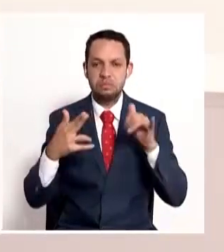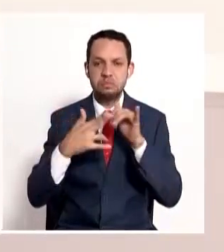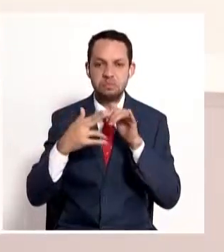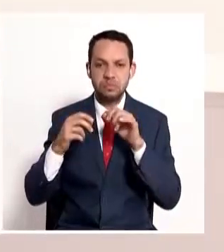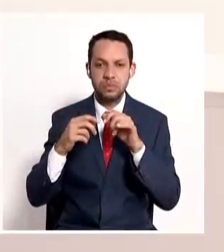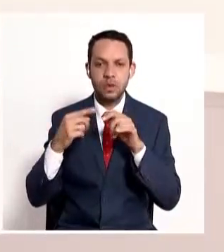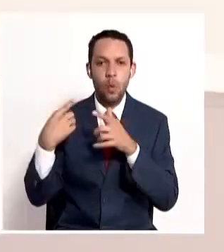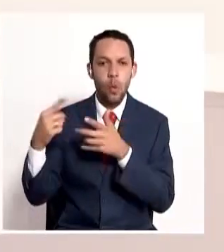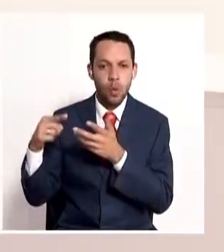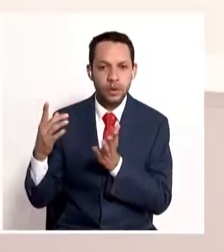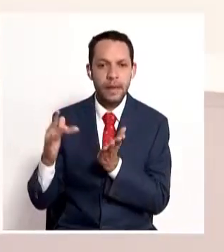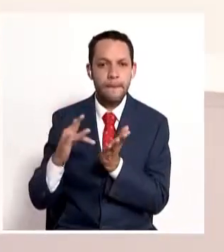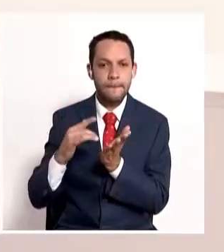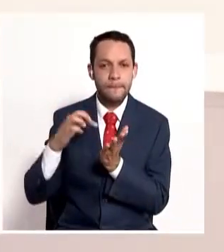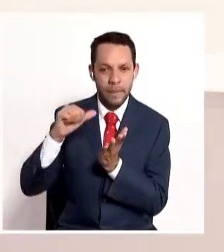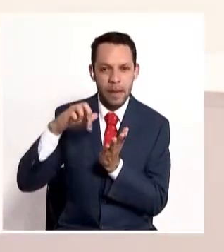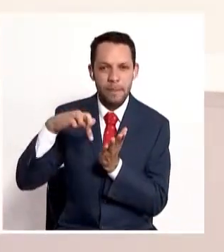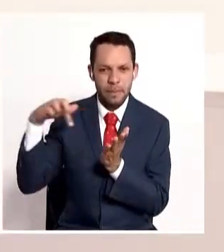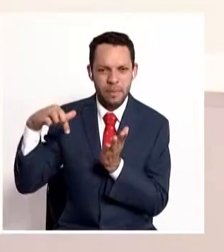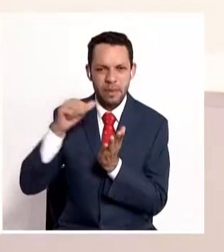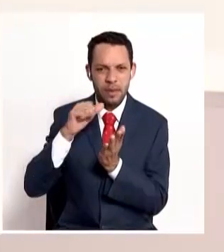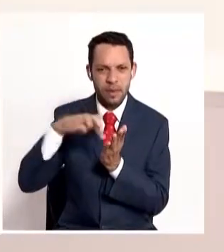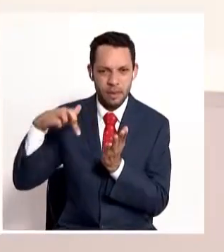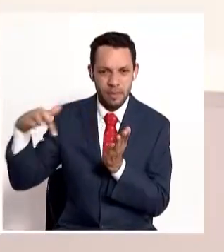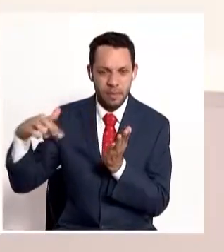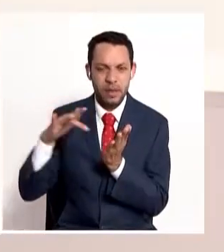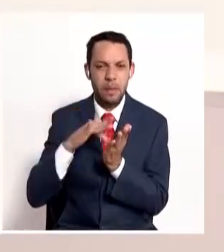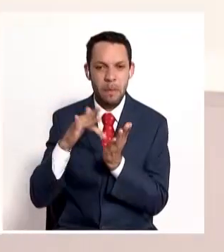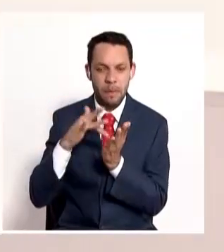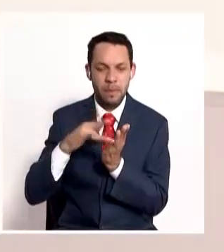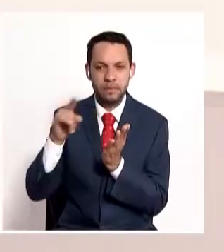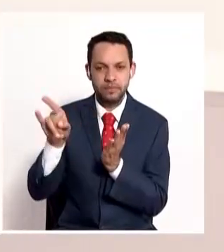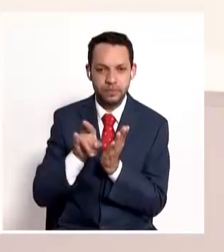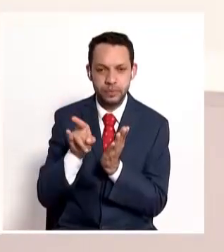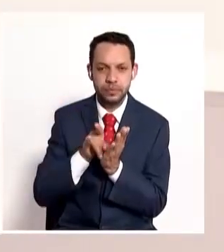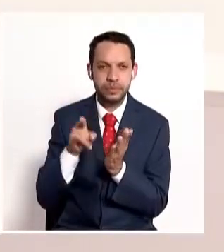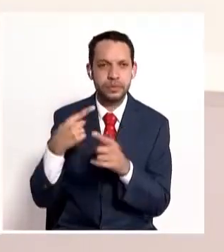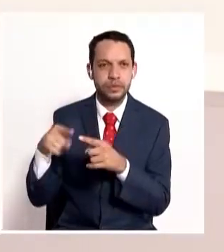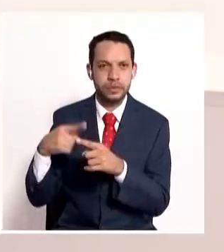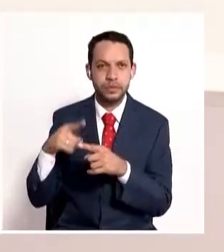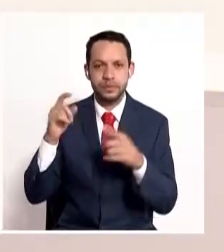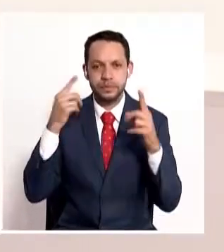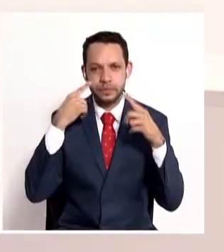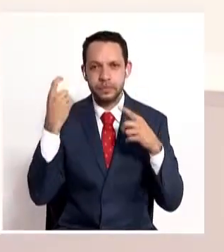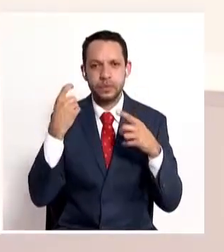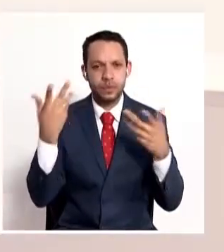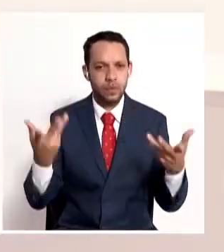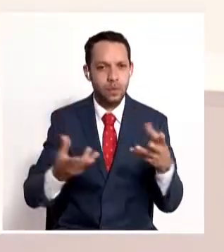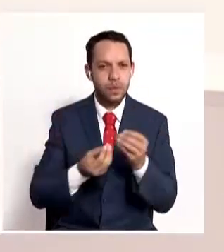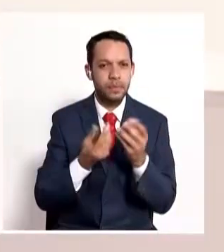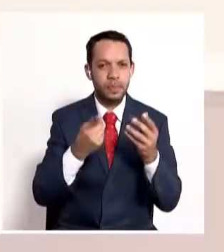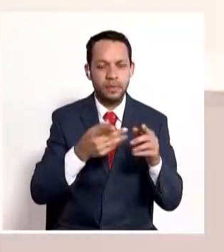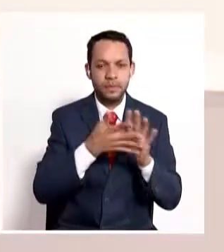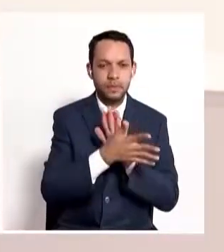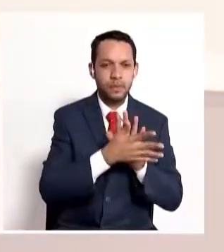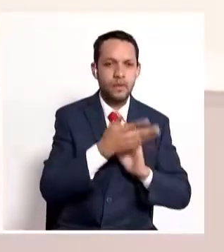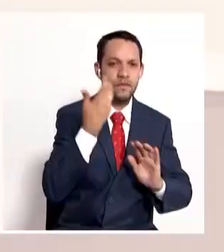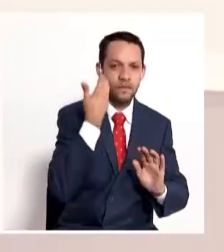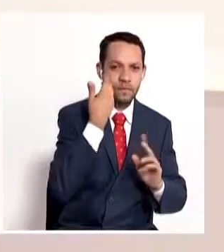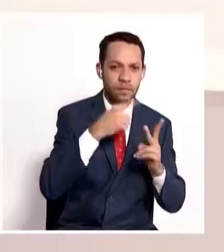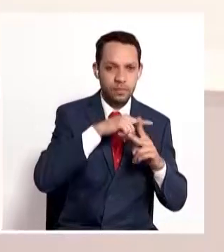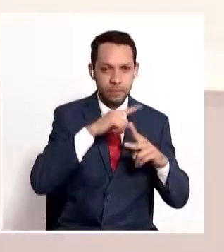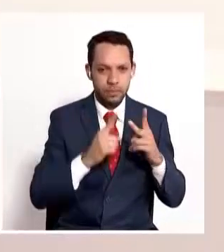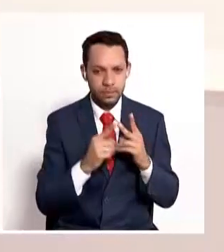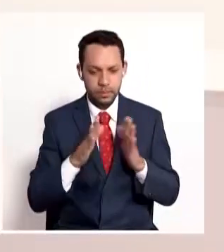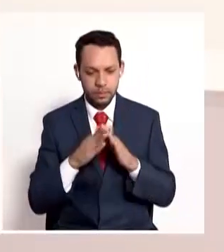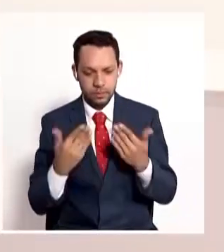también en muchos países y es una ayuda terapéutica que ustedes podrían tener porque además de hablar de la enfermedad el segundo libro les va hablar